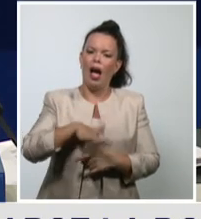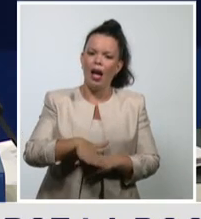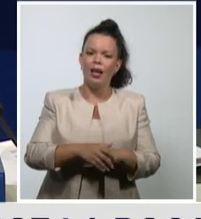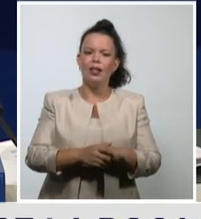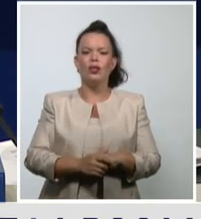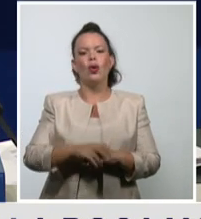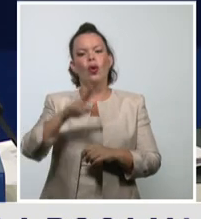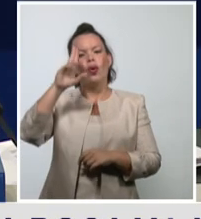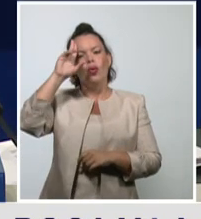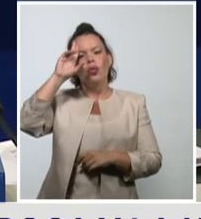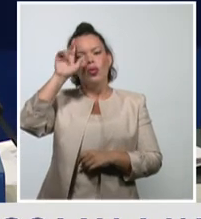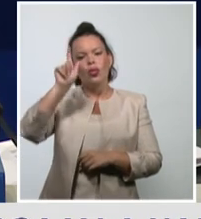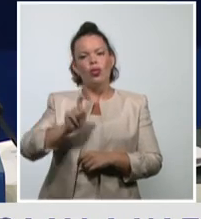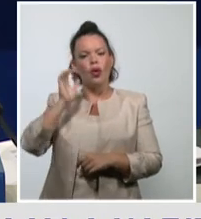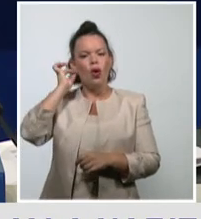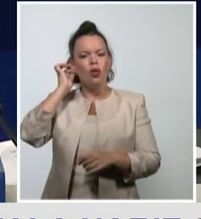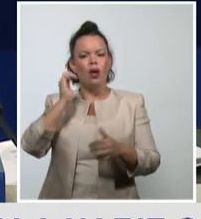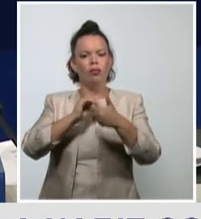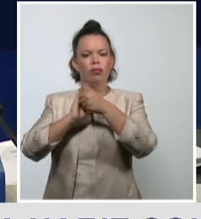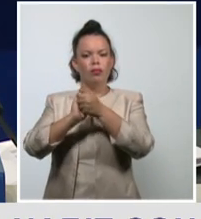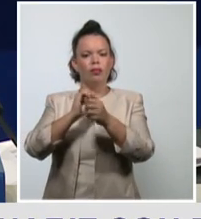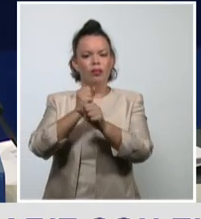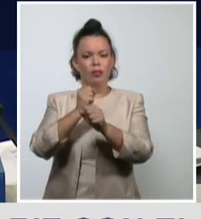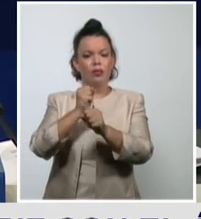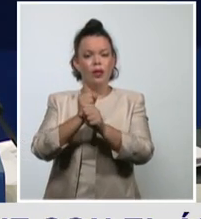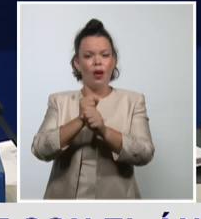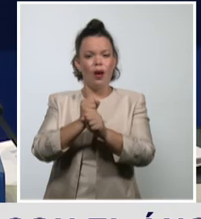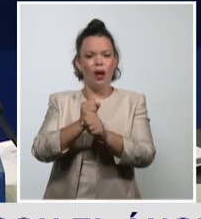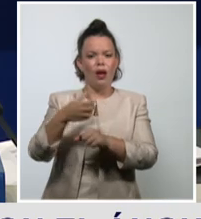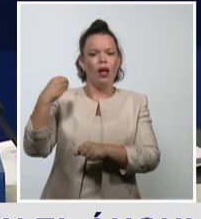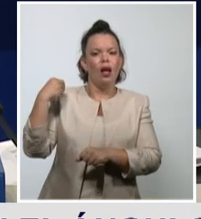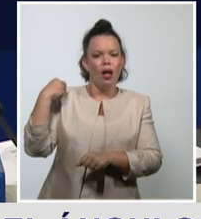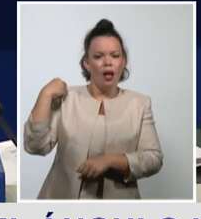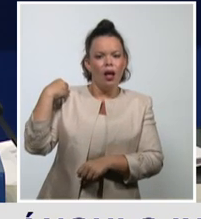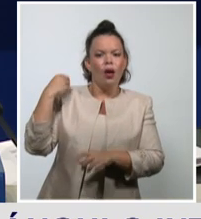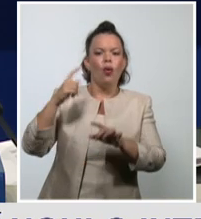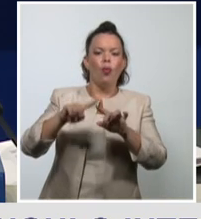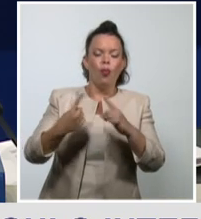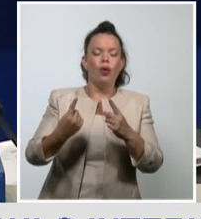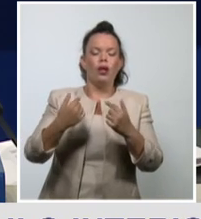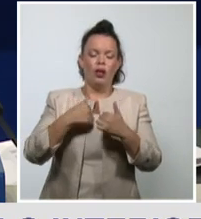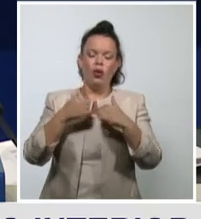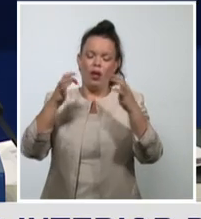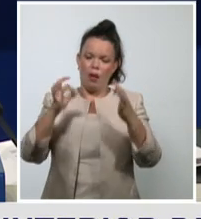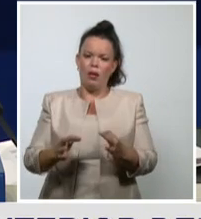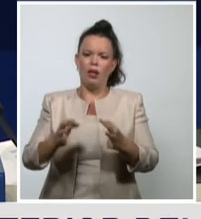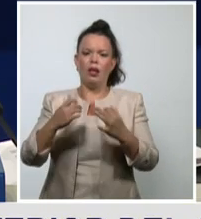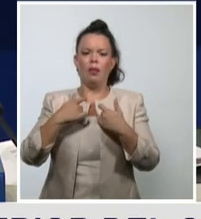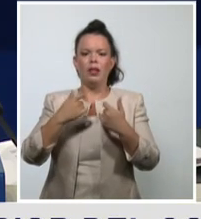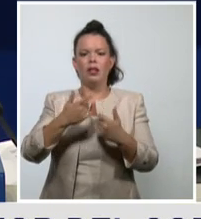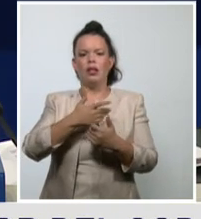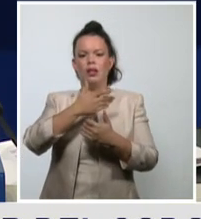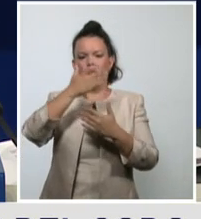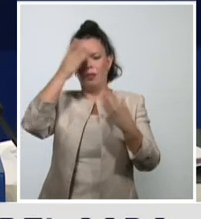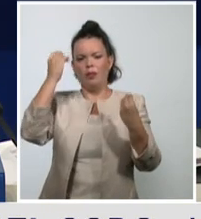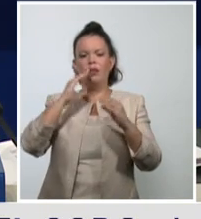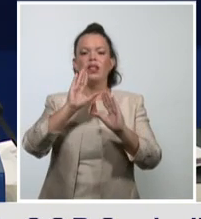atención porque realmente no comenté que hasta las 12 de la noche del día de